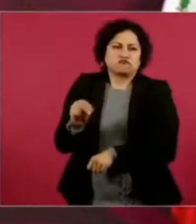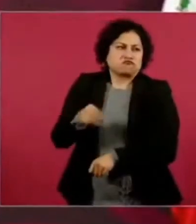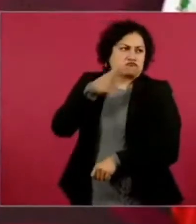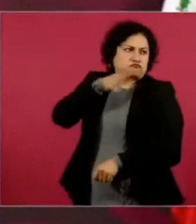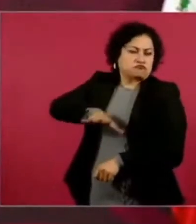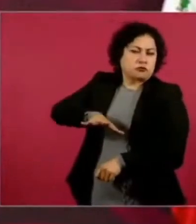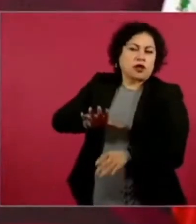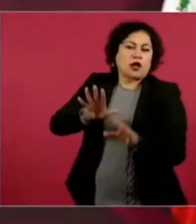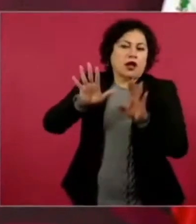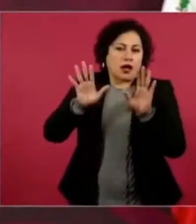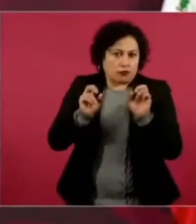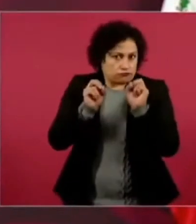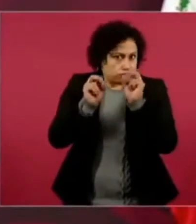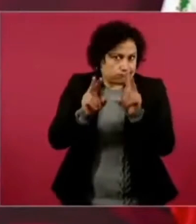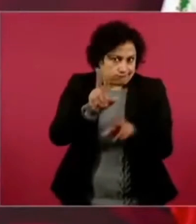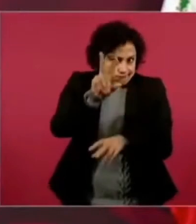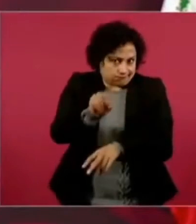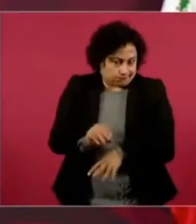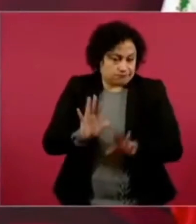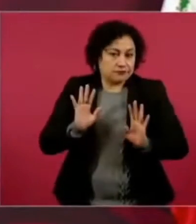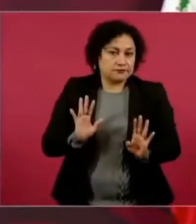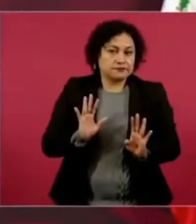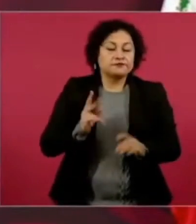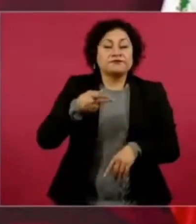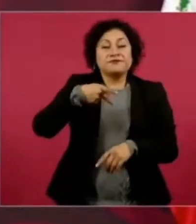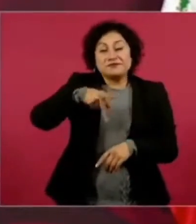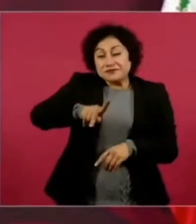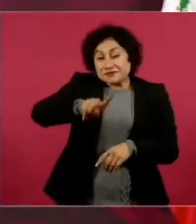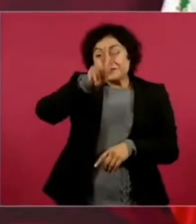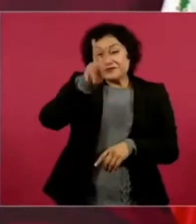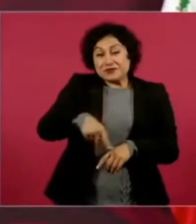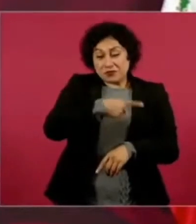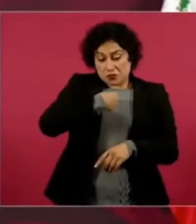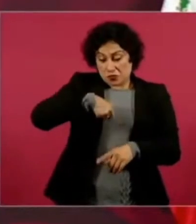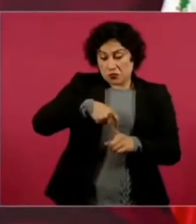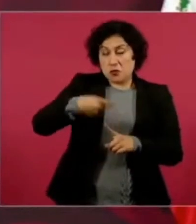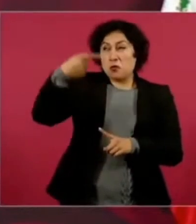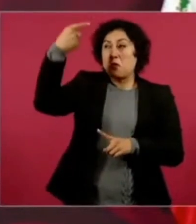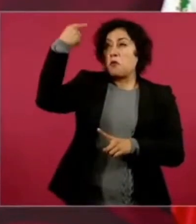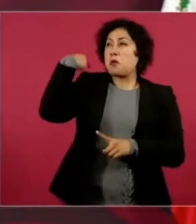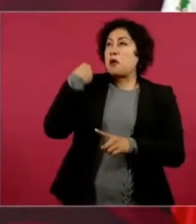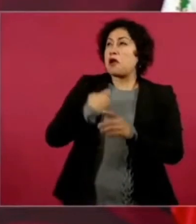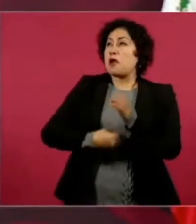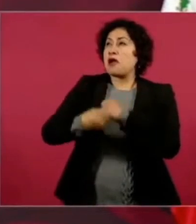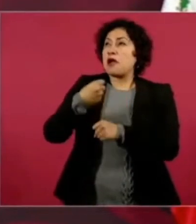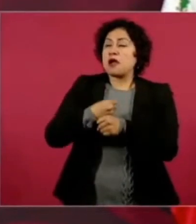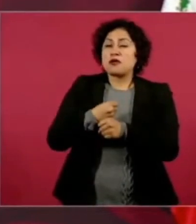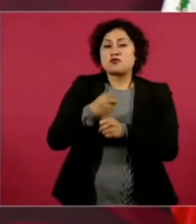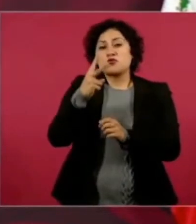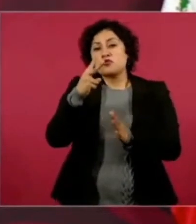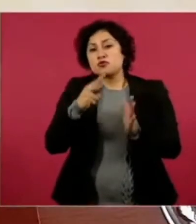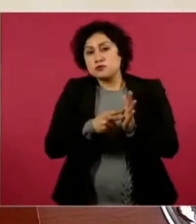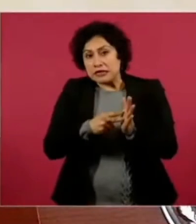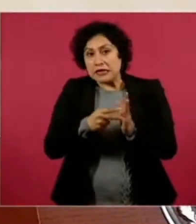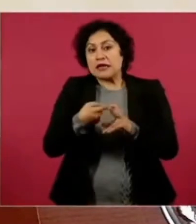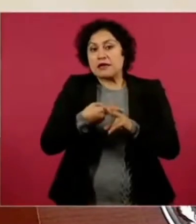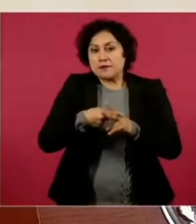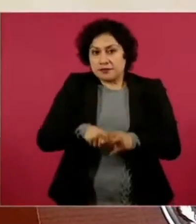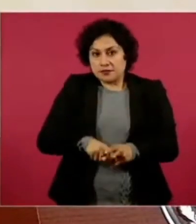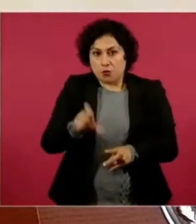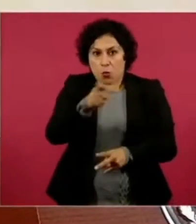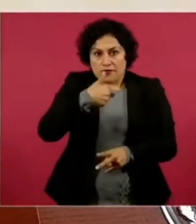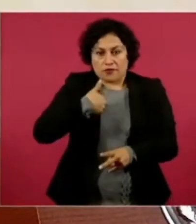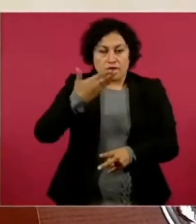desde que empezamos con esto en el año 2000, que fui jefe de